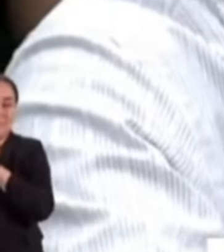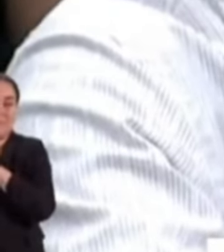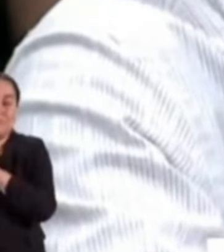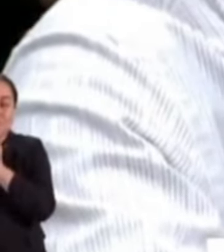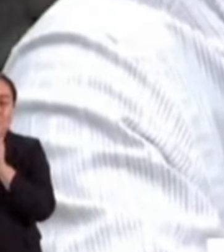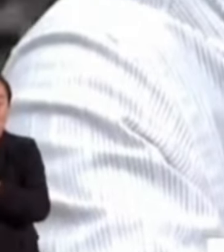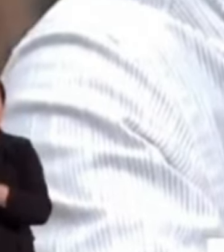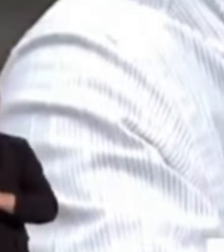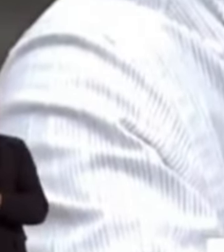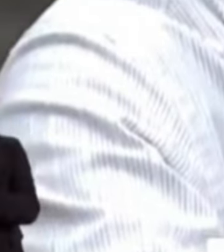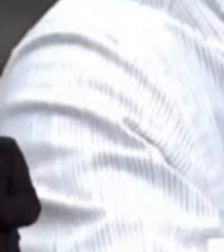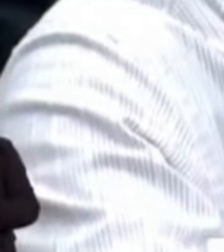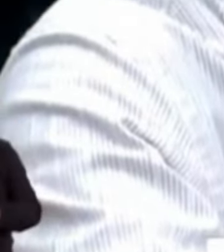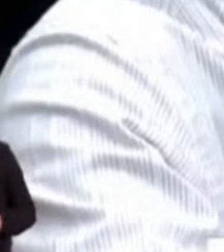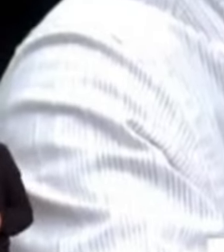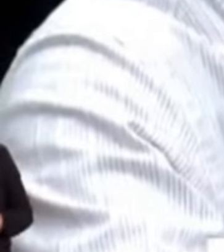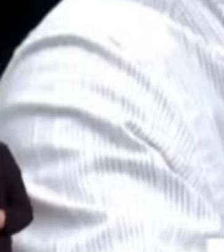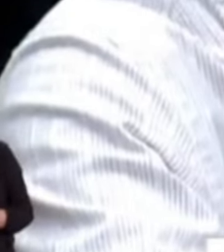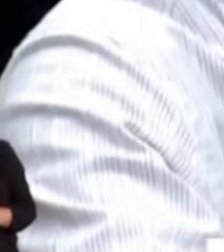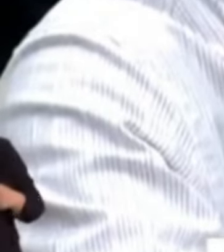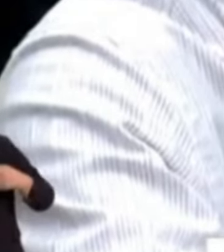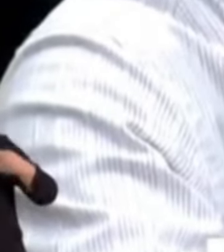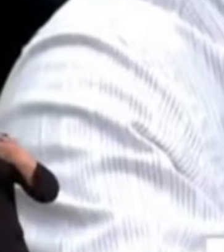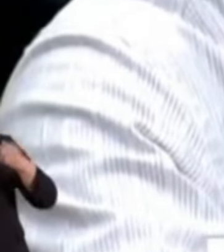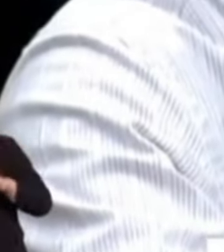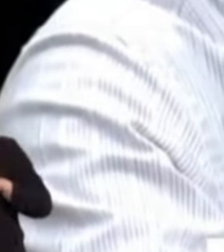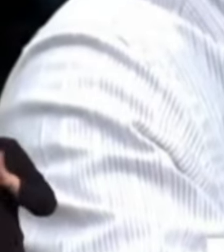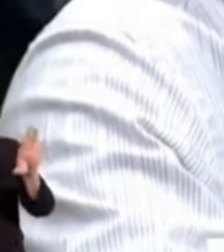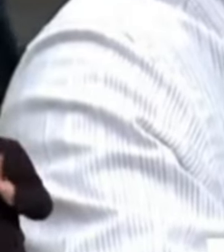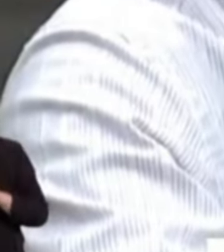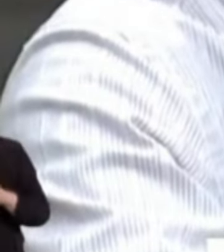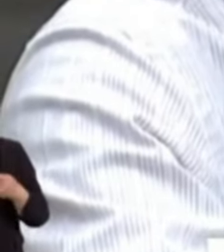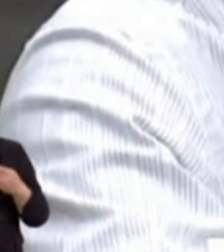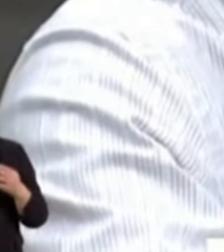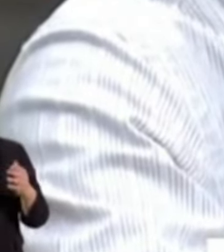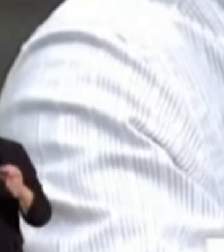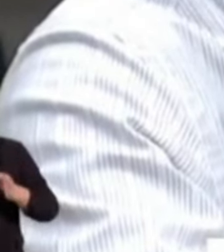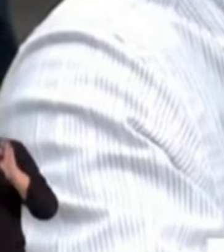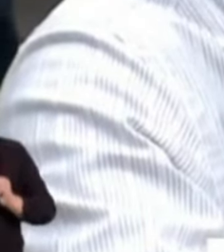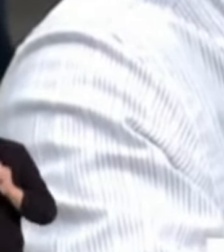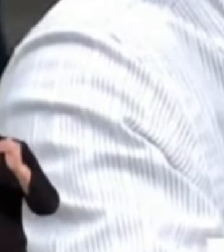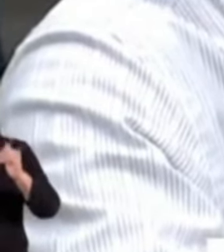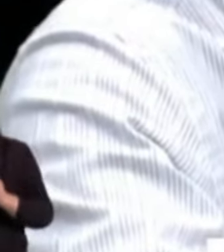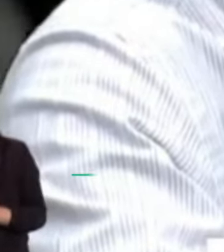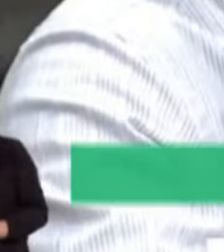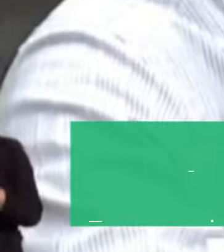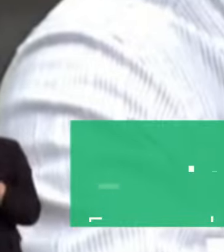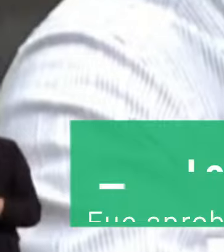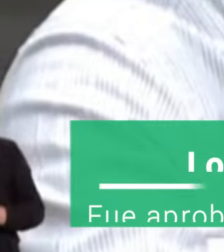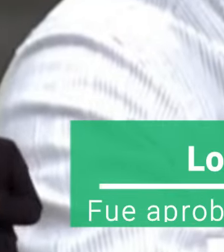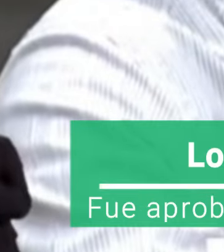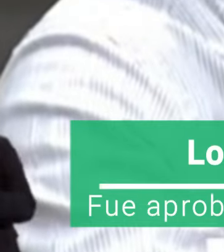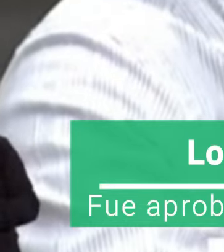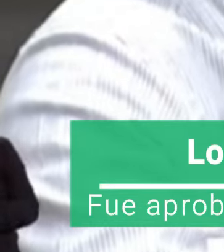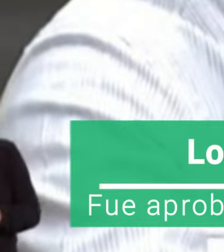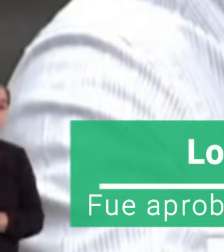Electoral. Establece los requisitos para ser electo magistrado o magistrado de circuito, juez o juez de distrito y magistradas